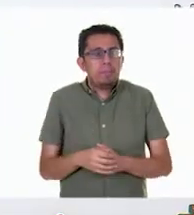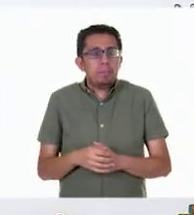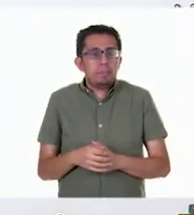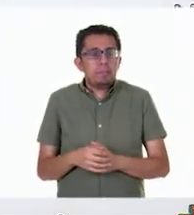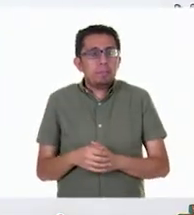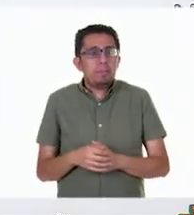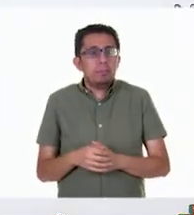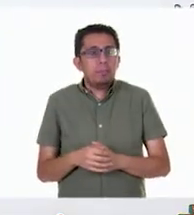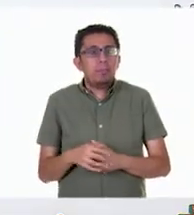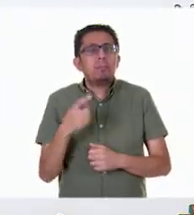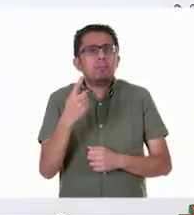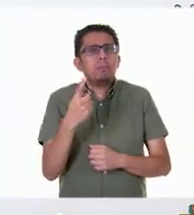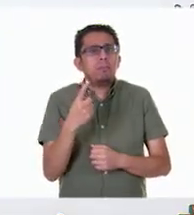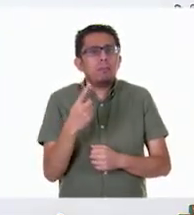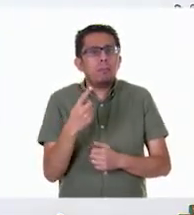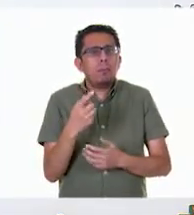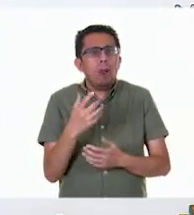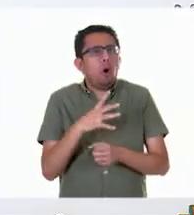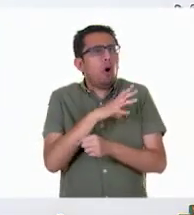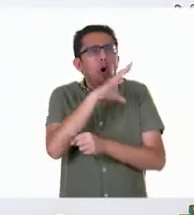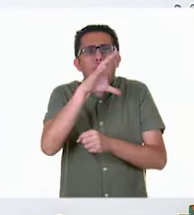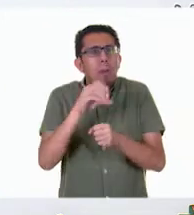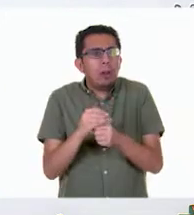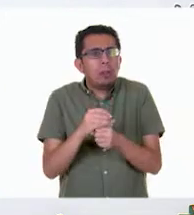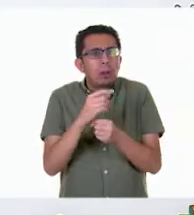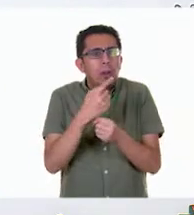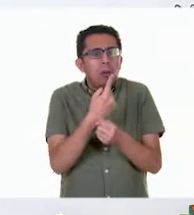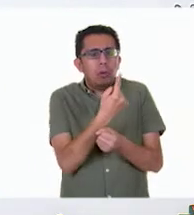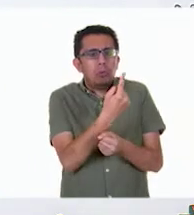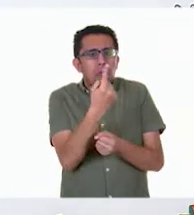Y dio, avanzó una unidad de una vuelta.